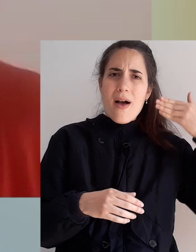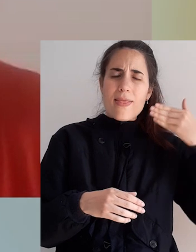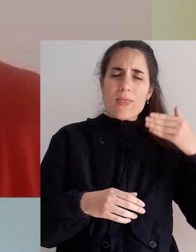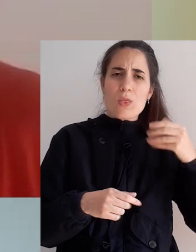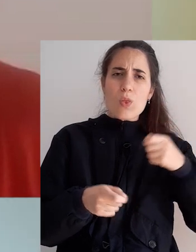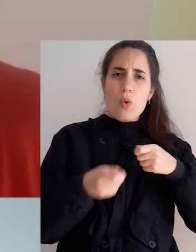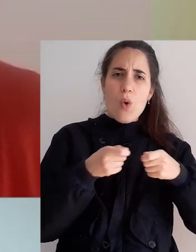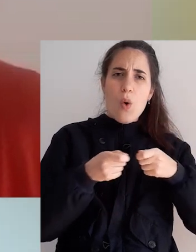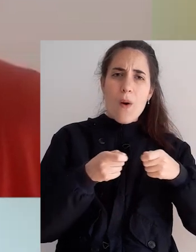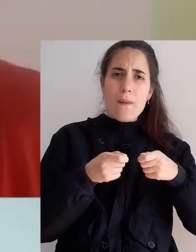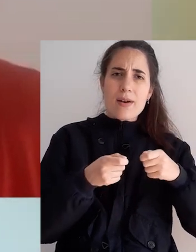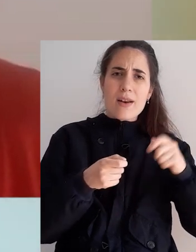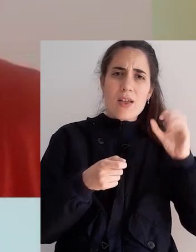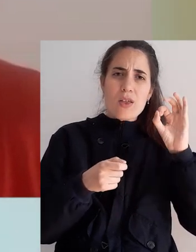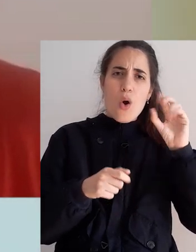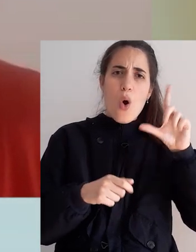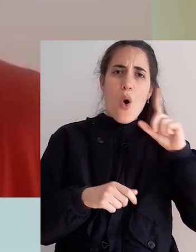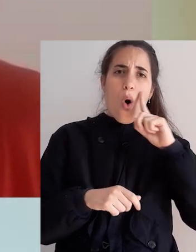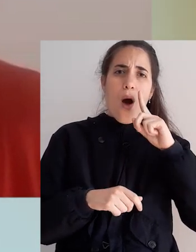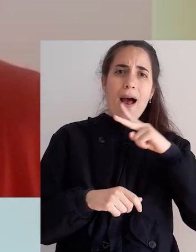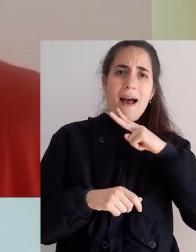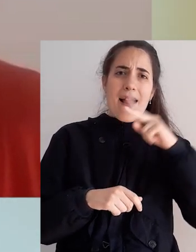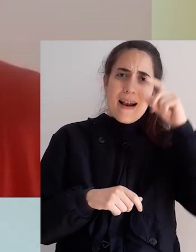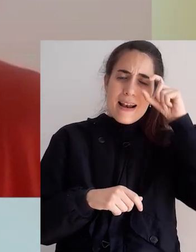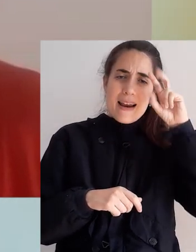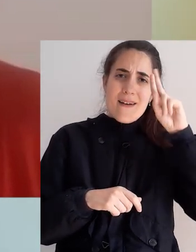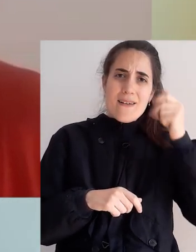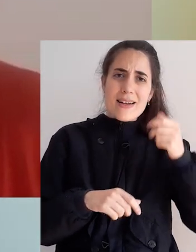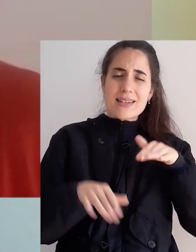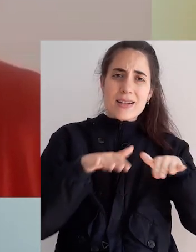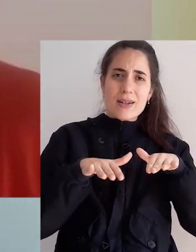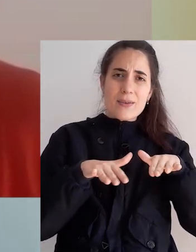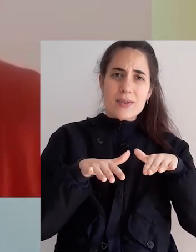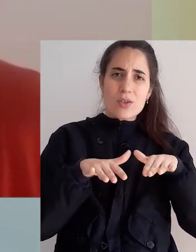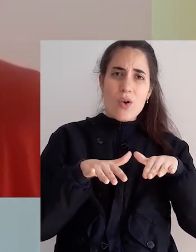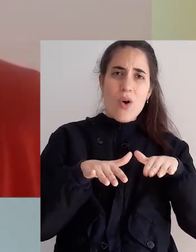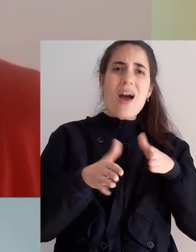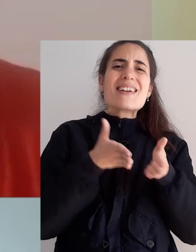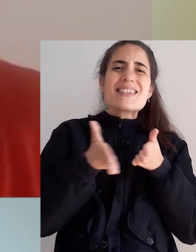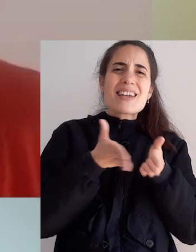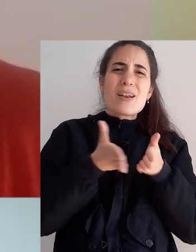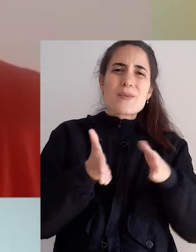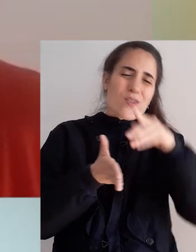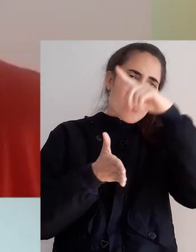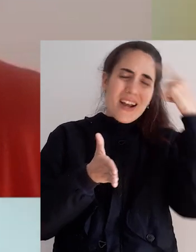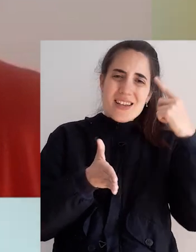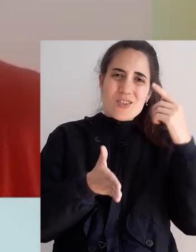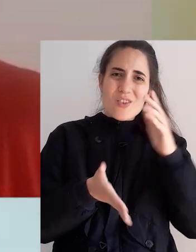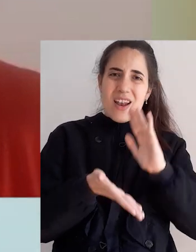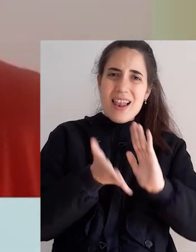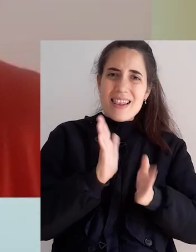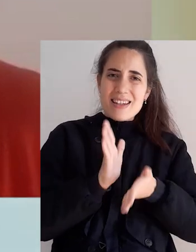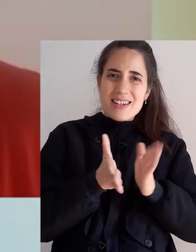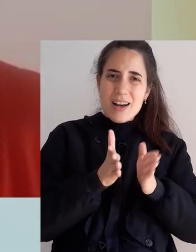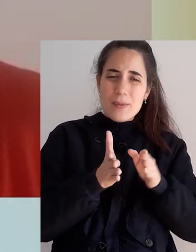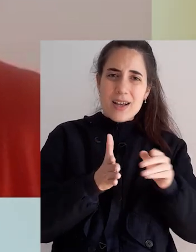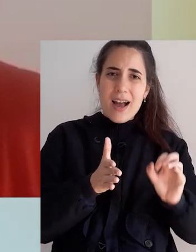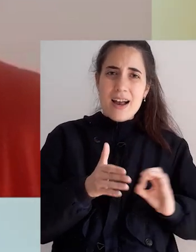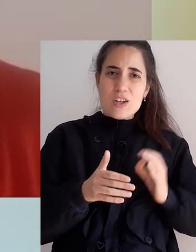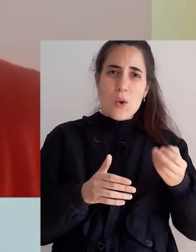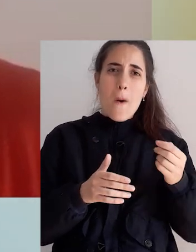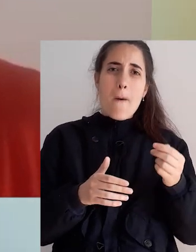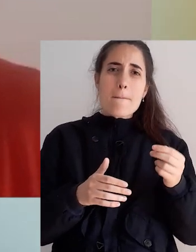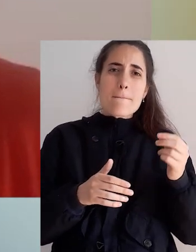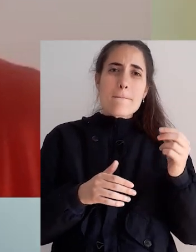allí en el Senado. Esperemos que esas personas se destaquen, pero por este compromiso hacia